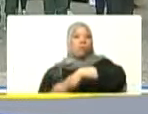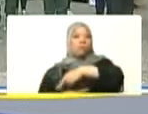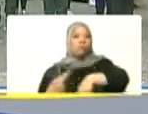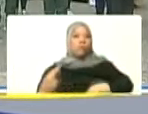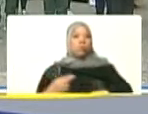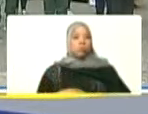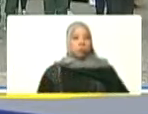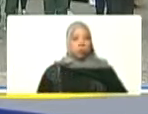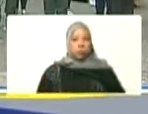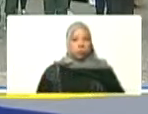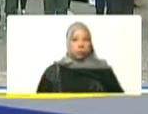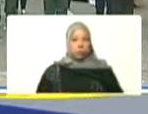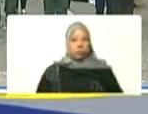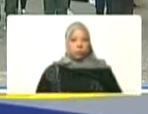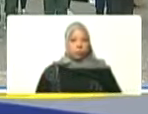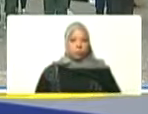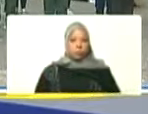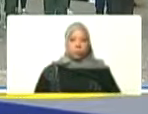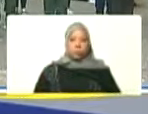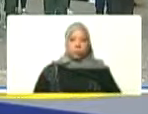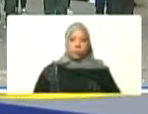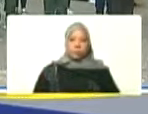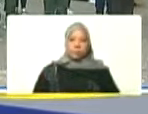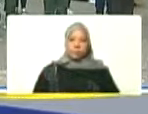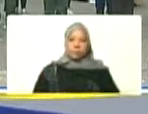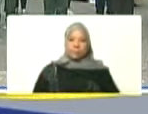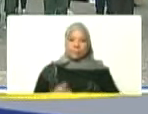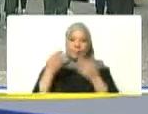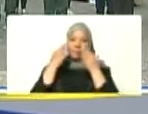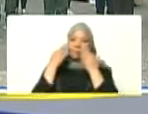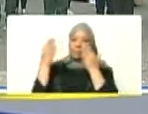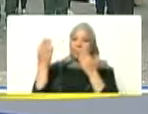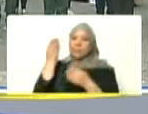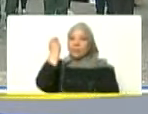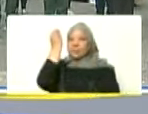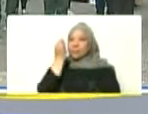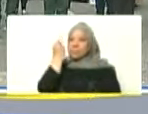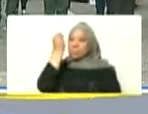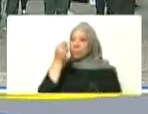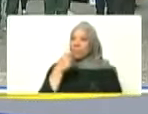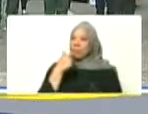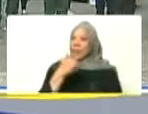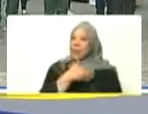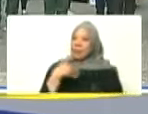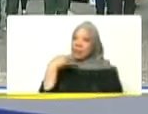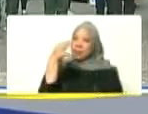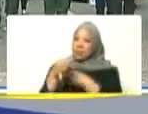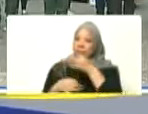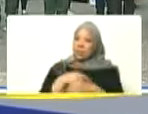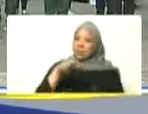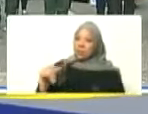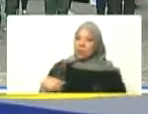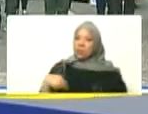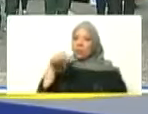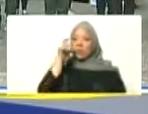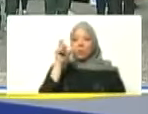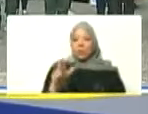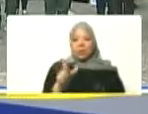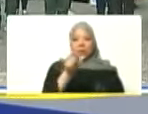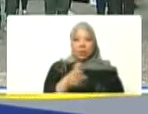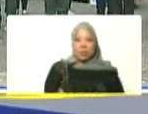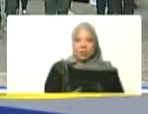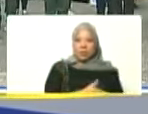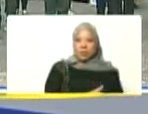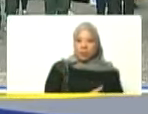Bueno, padrino, ya has tenido tiempo de pensar. ¿Qué le puedes explicar a nuestro pueblo, a las